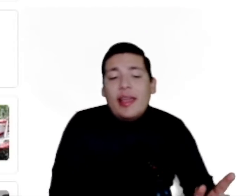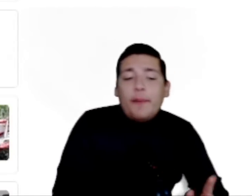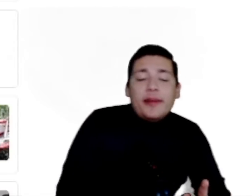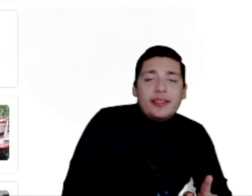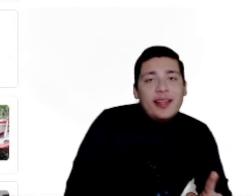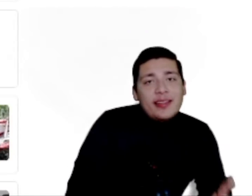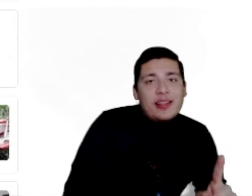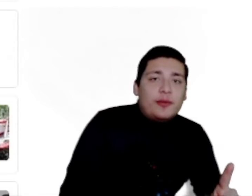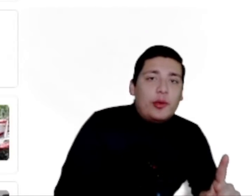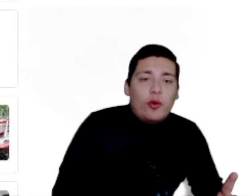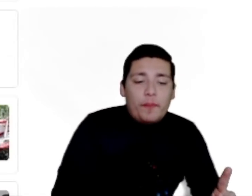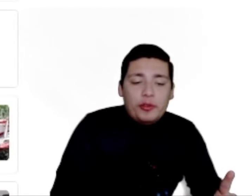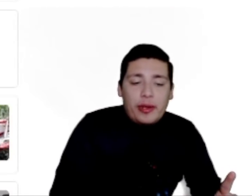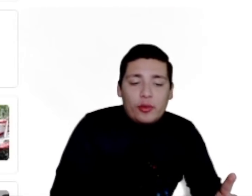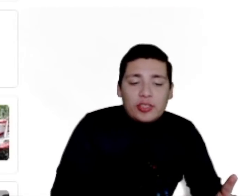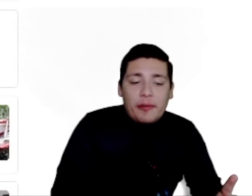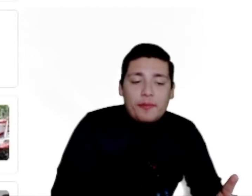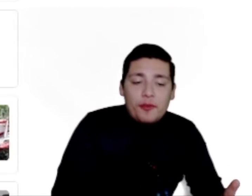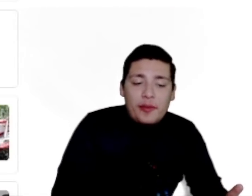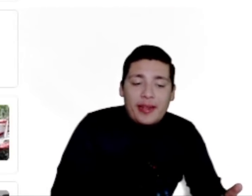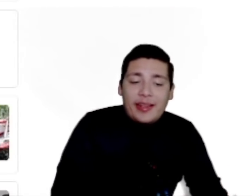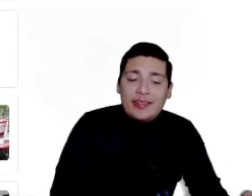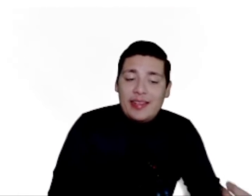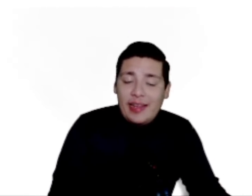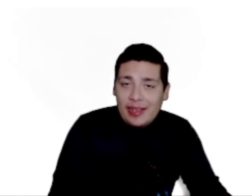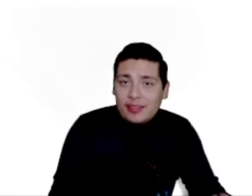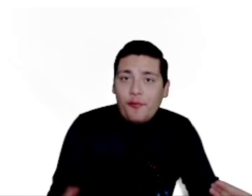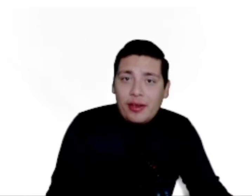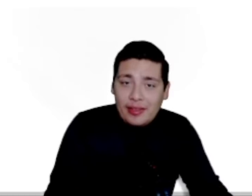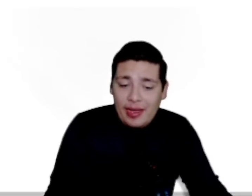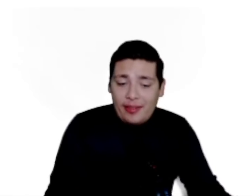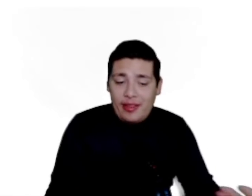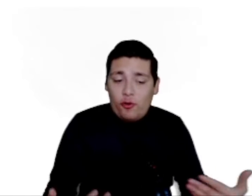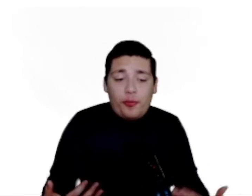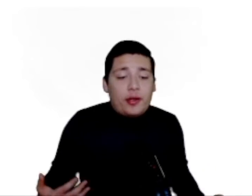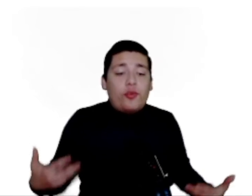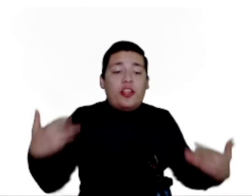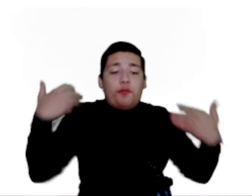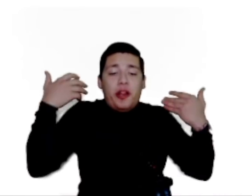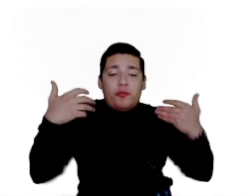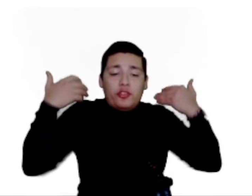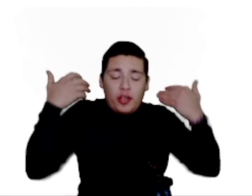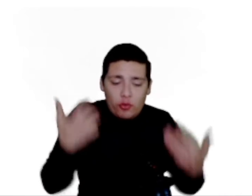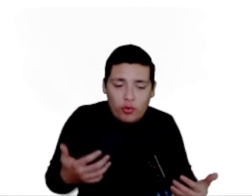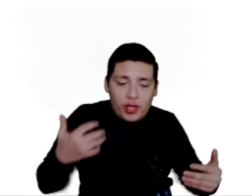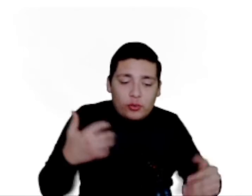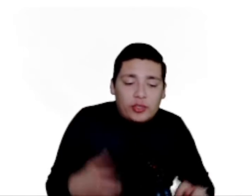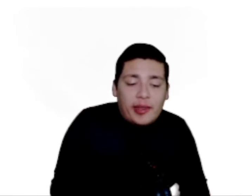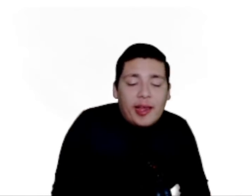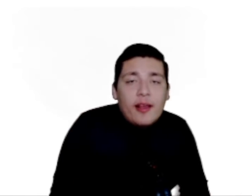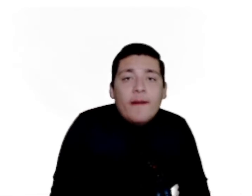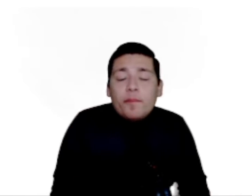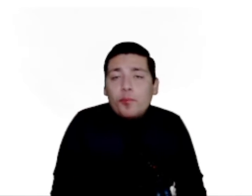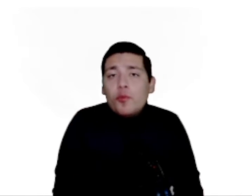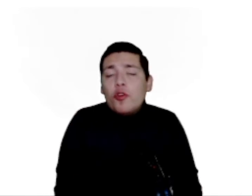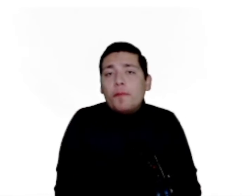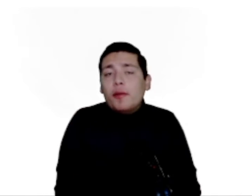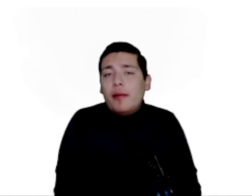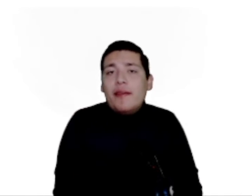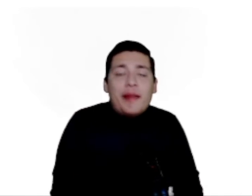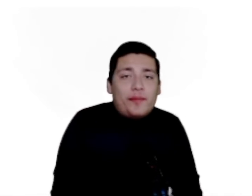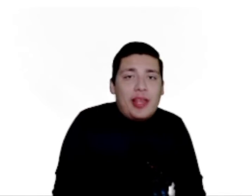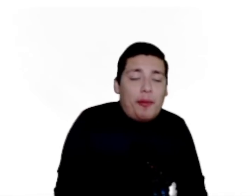aquí, el presidente Andrés Manuel López Obrador sabe muy bien que si llegase a faltar del gobierno, que esperemos que nunca suceda,